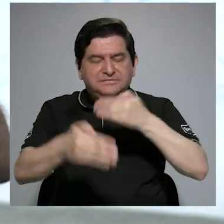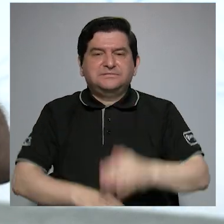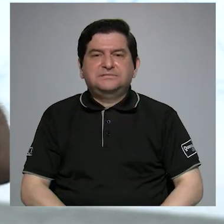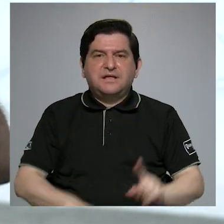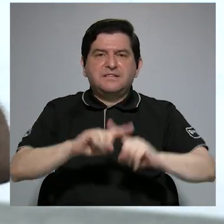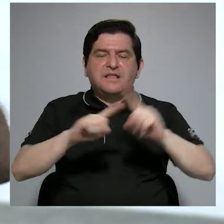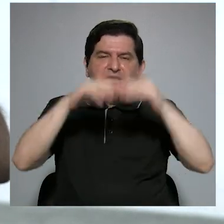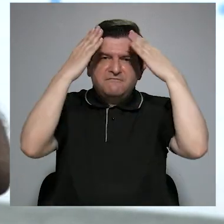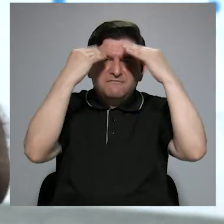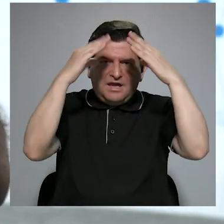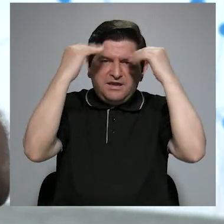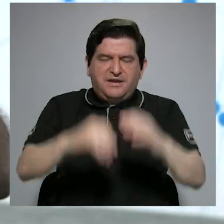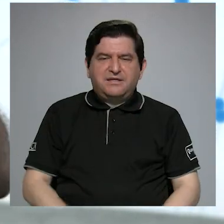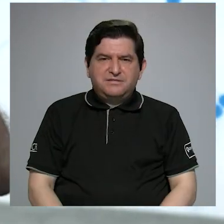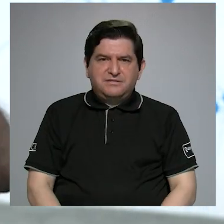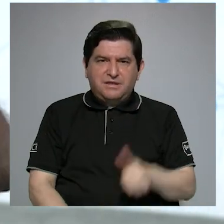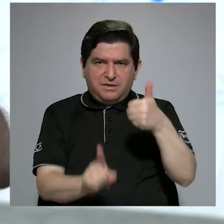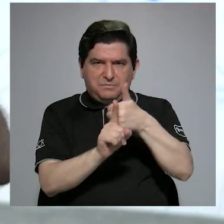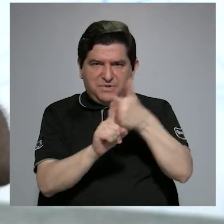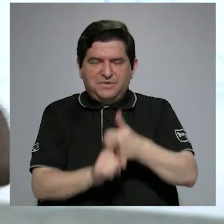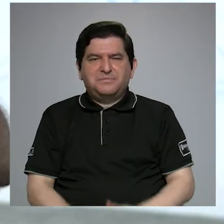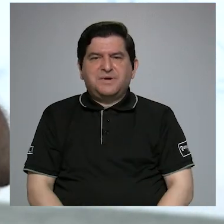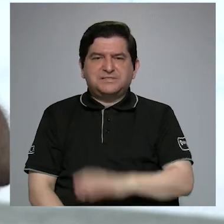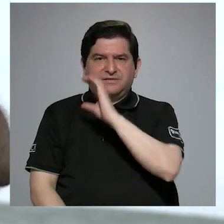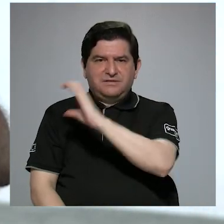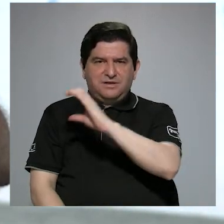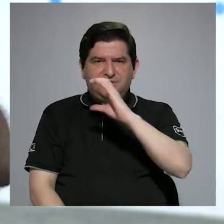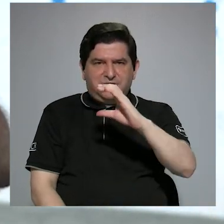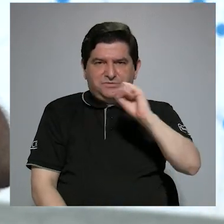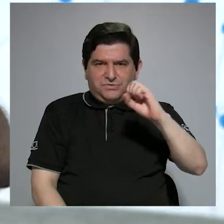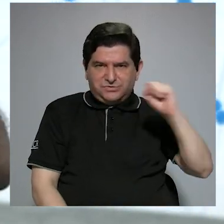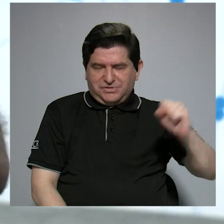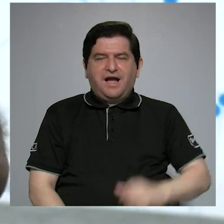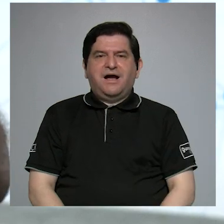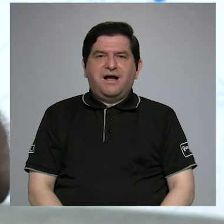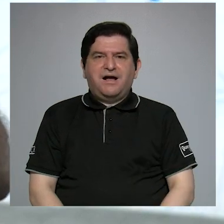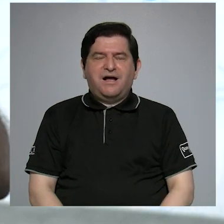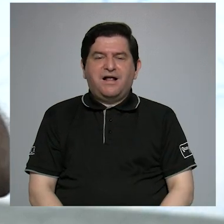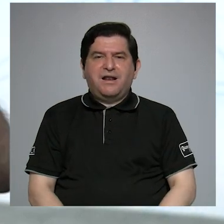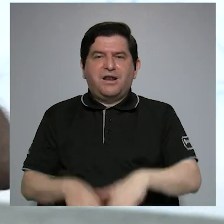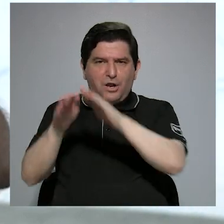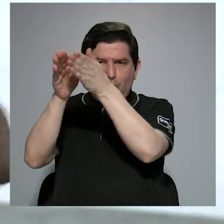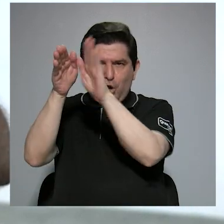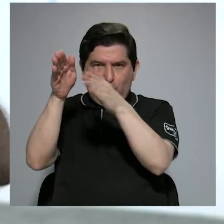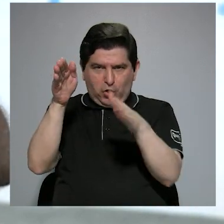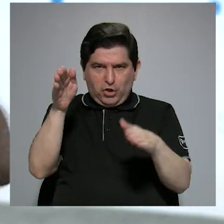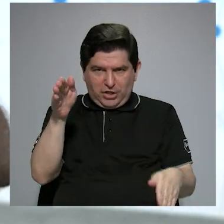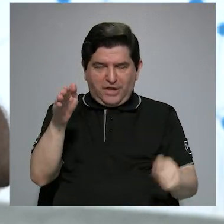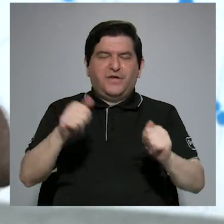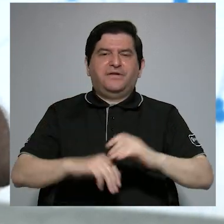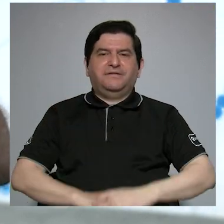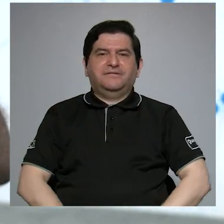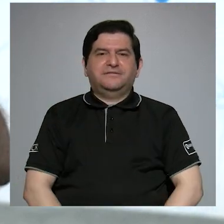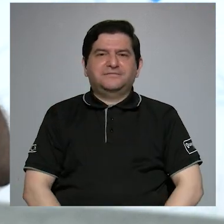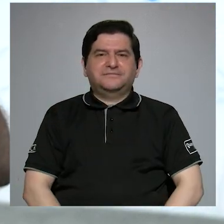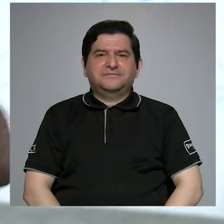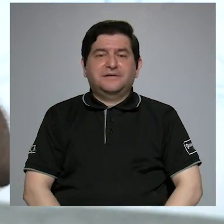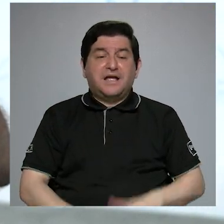informes, tanto de la misma Caja de Seguro Social, de la Contraloría General de la